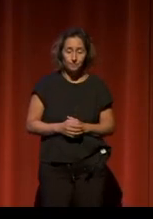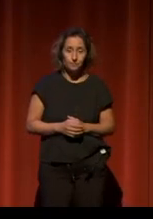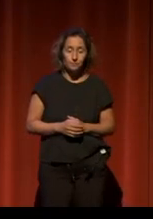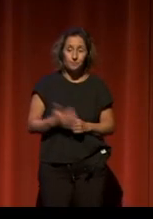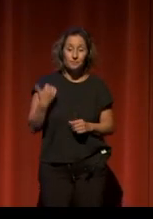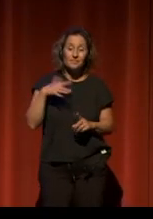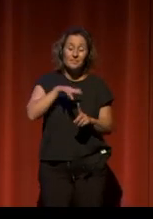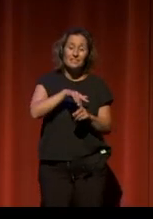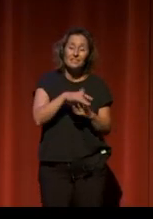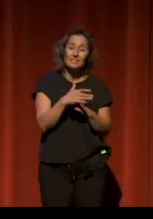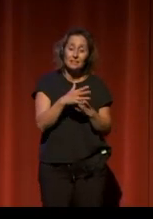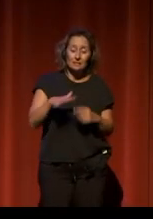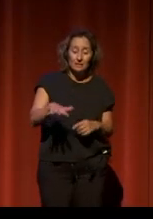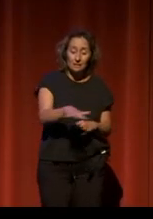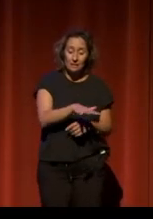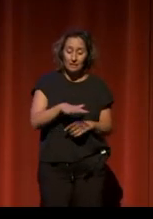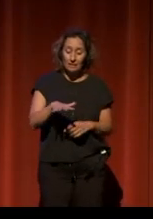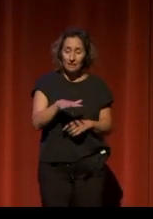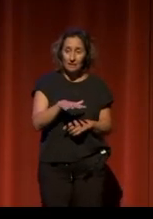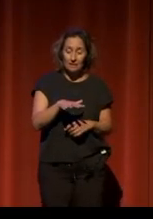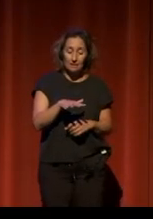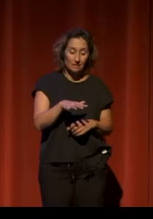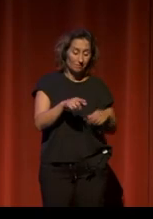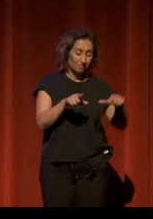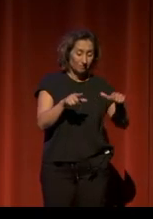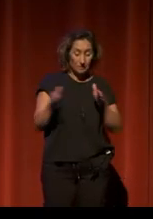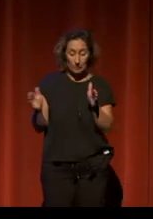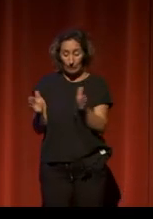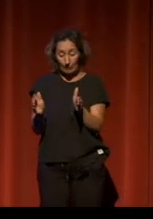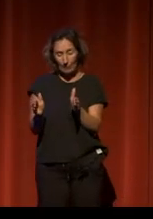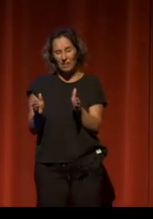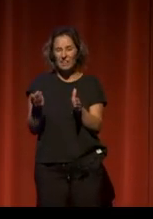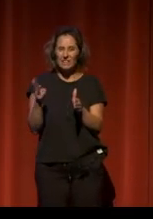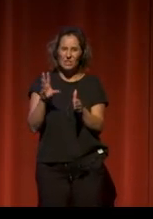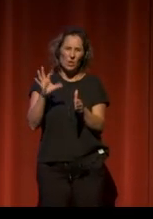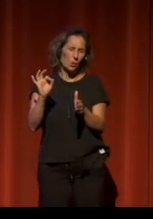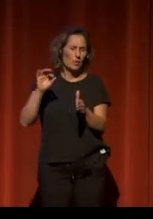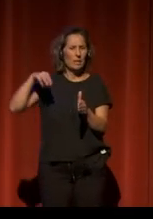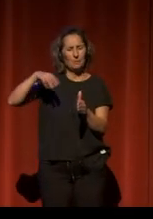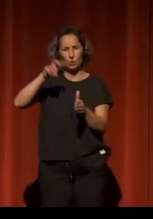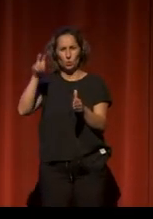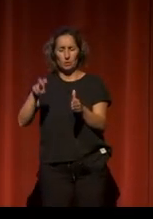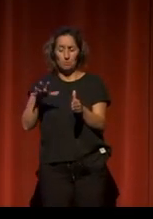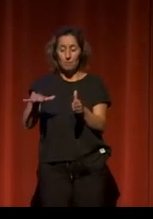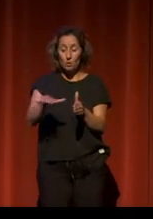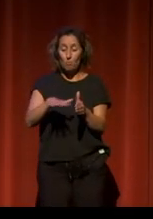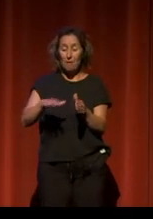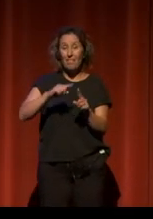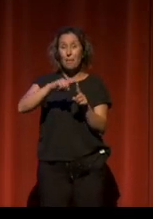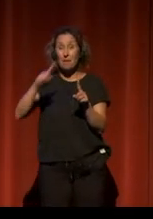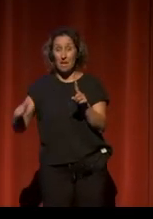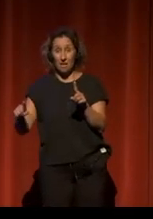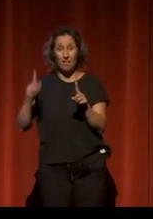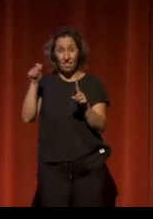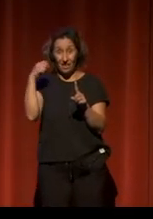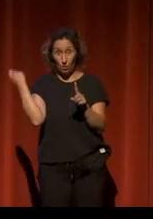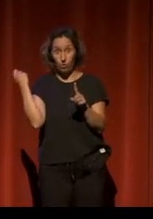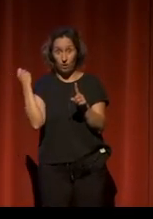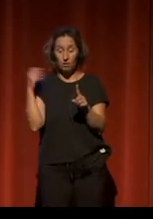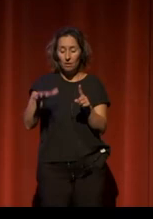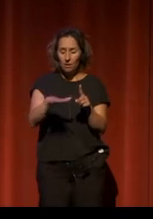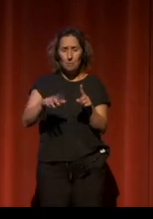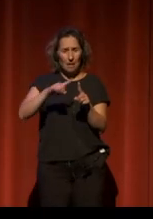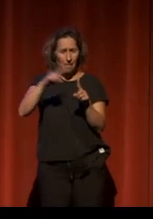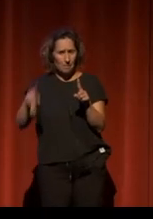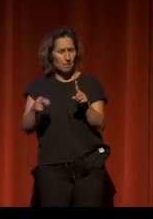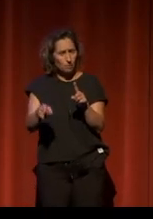caso el el espacio era mucho más pequeño que el azucara unos 350 m cu pero estaba en la plaza del Pilar de Zaragoza estaba ahí está Porque sigo funcionando